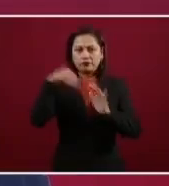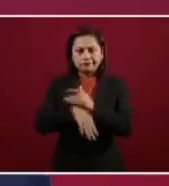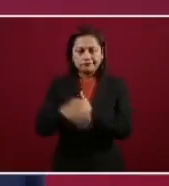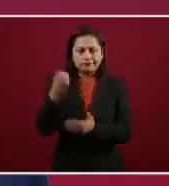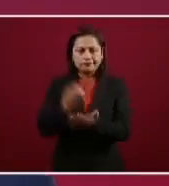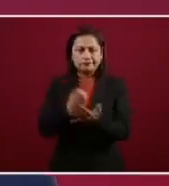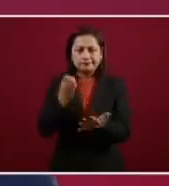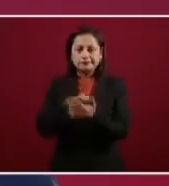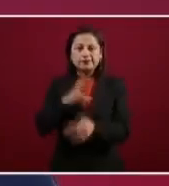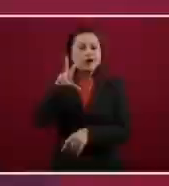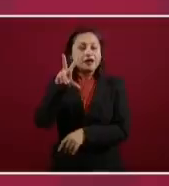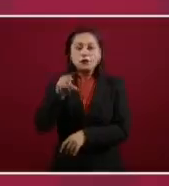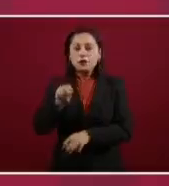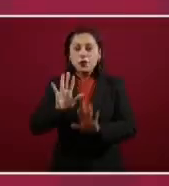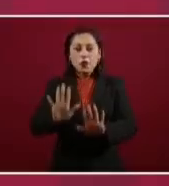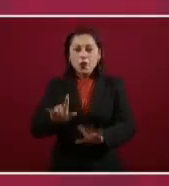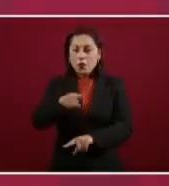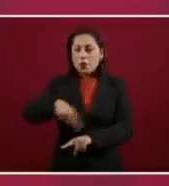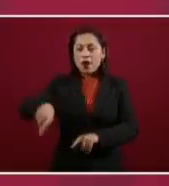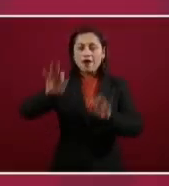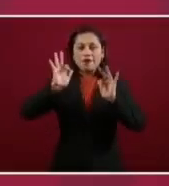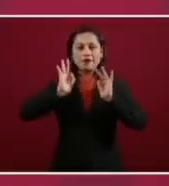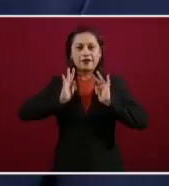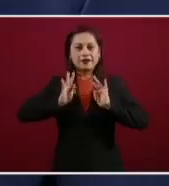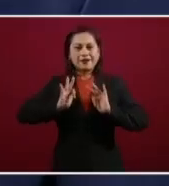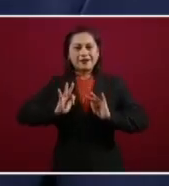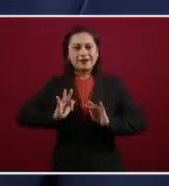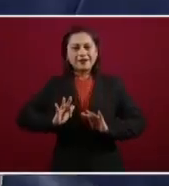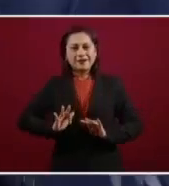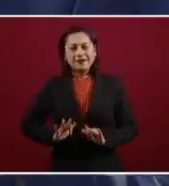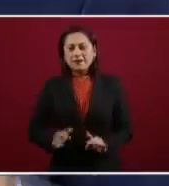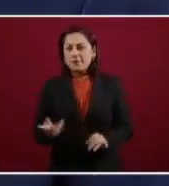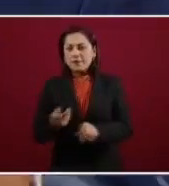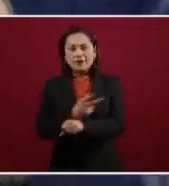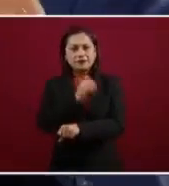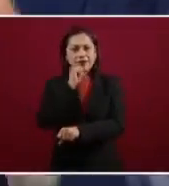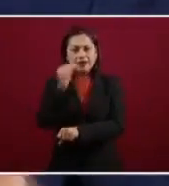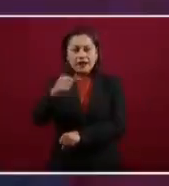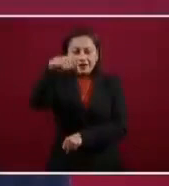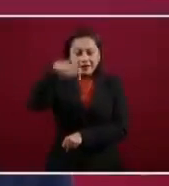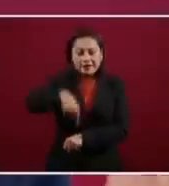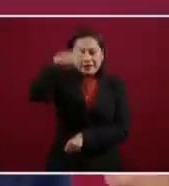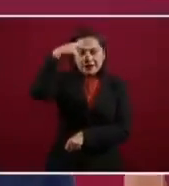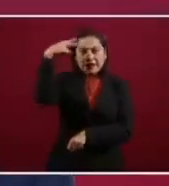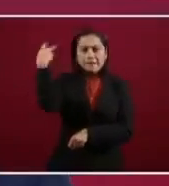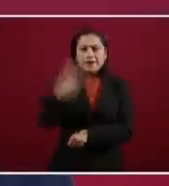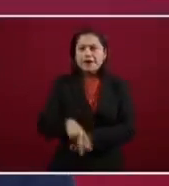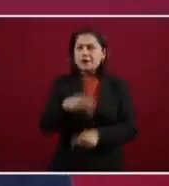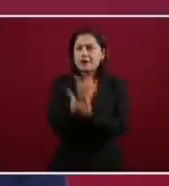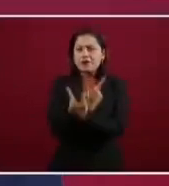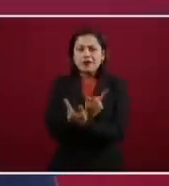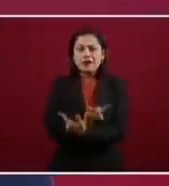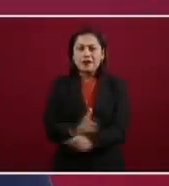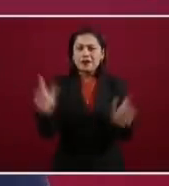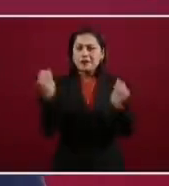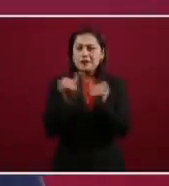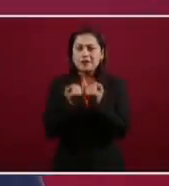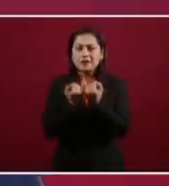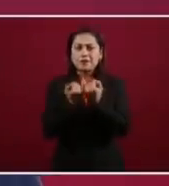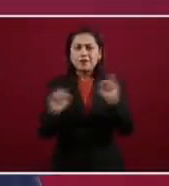no tenemos nada que temer somos libres somos independientes somos soberanos